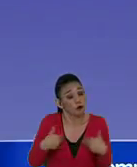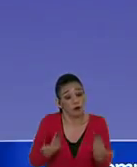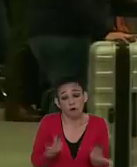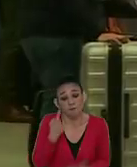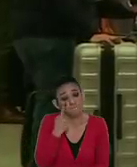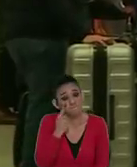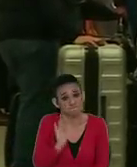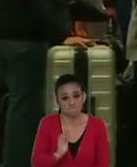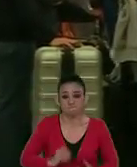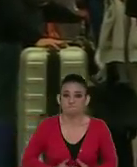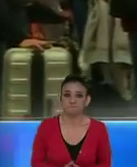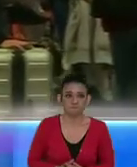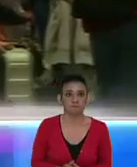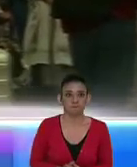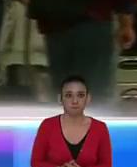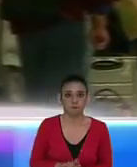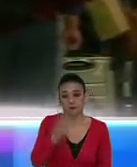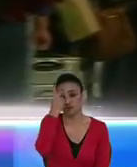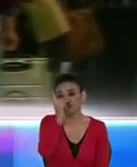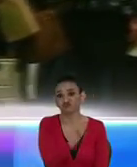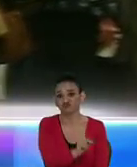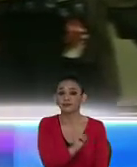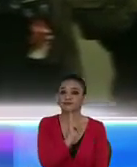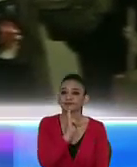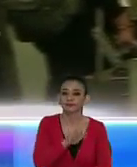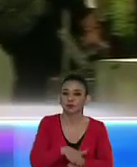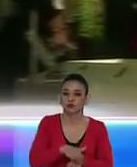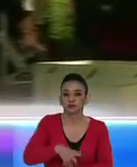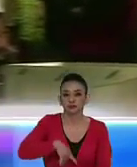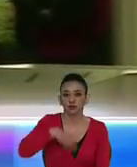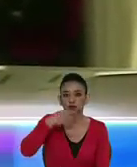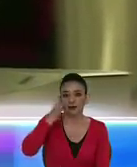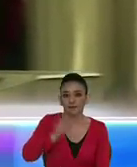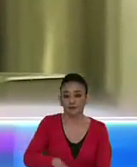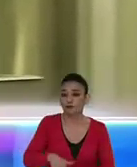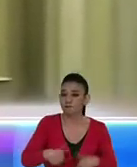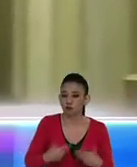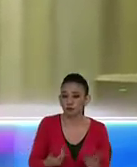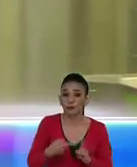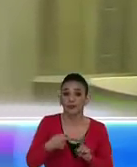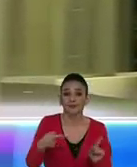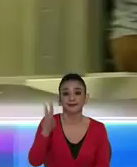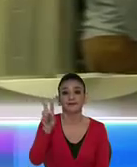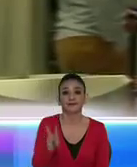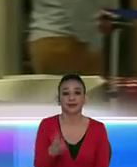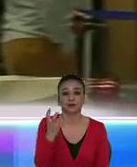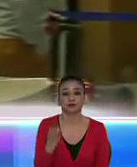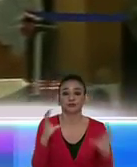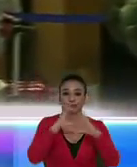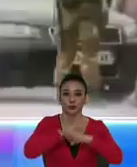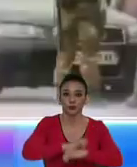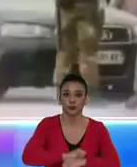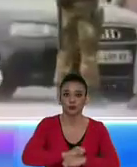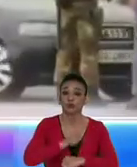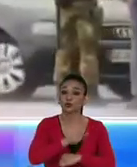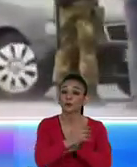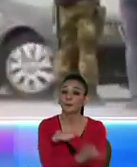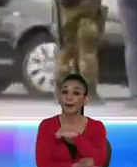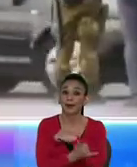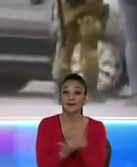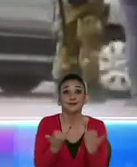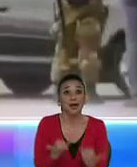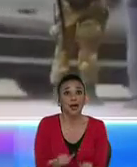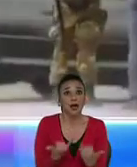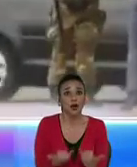La medida impuesta en Estados Unidos por el coronavirus será implementada desde el viernes a medianoche, pues el país por ahora presenta alrededor